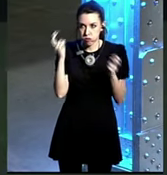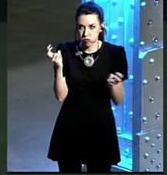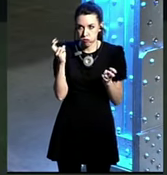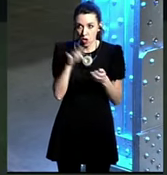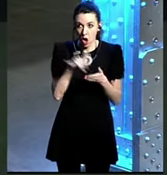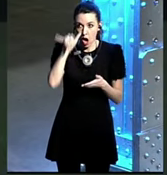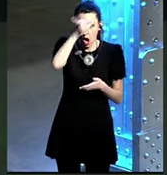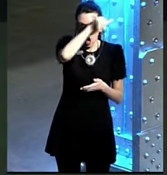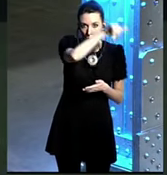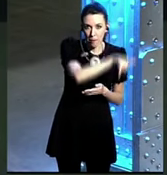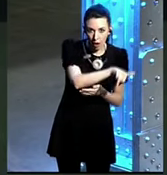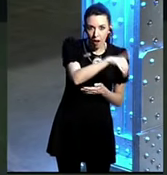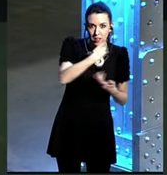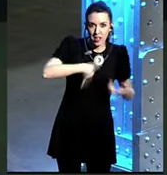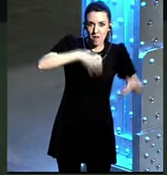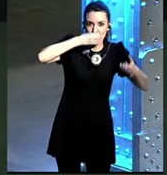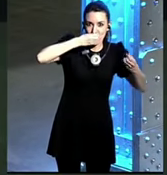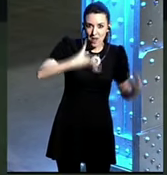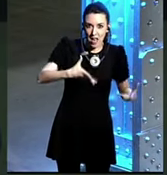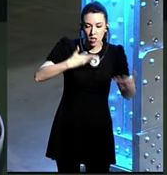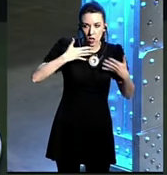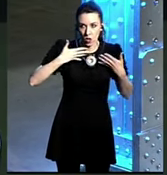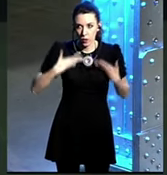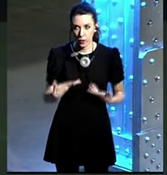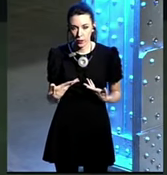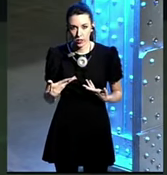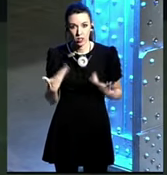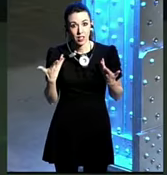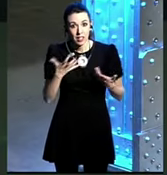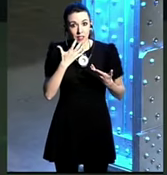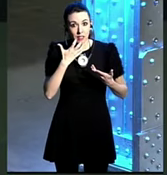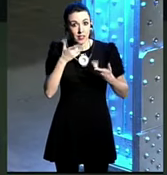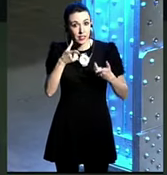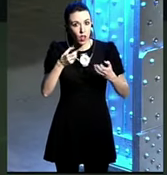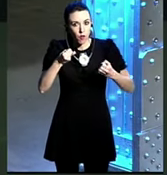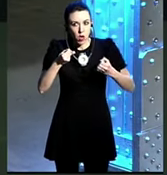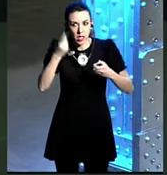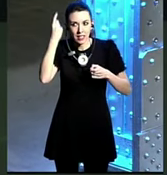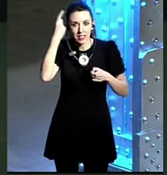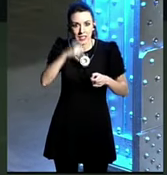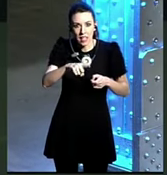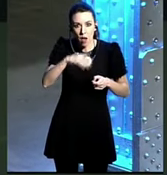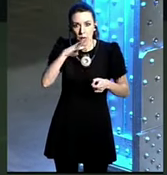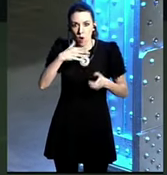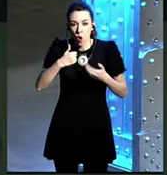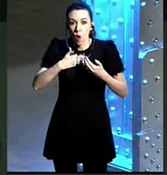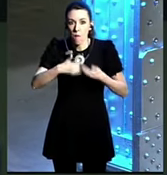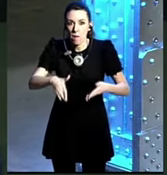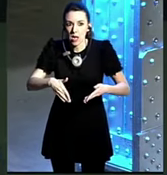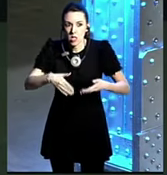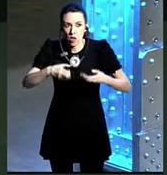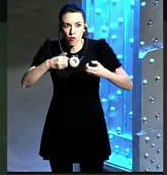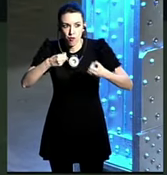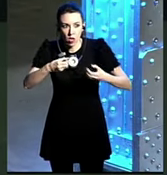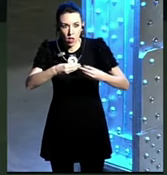que su avión ha aterrizado. Si no hubiera ese potencial de saber que puede haber una pérdida enorme